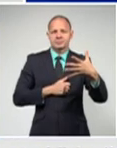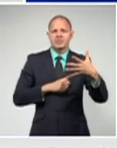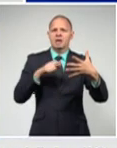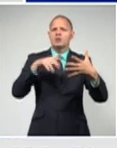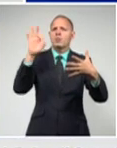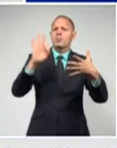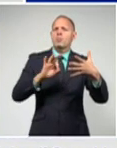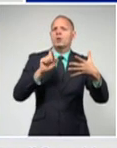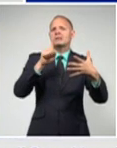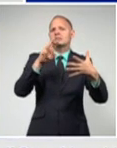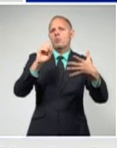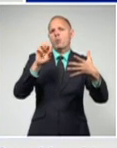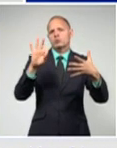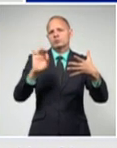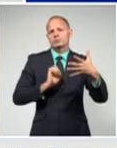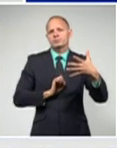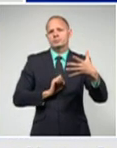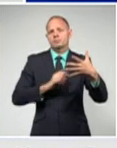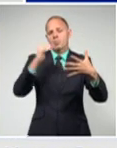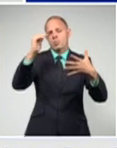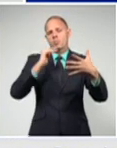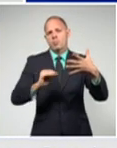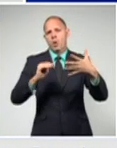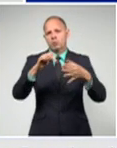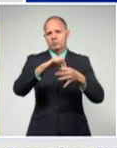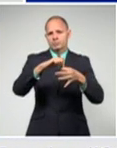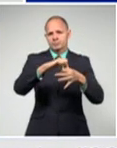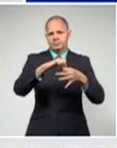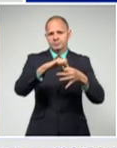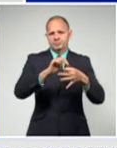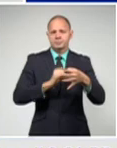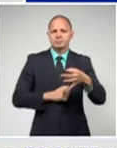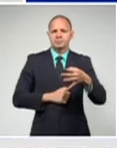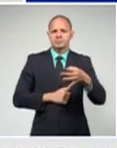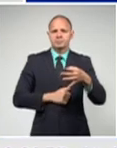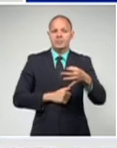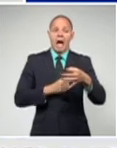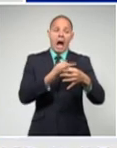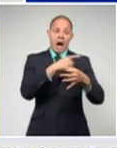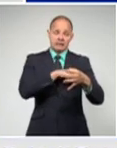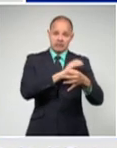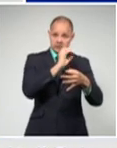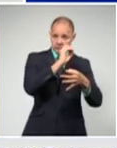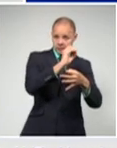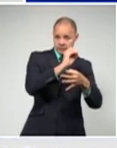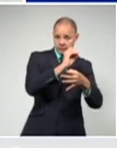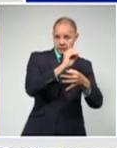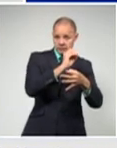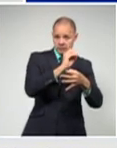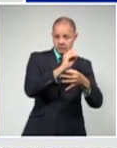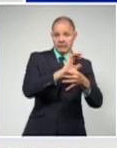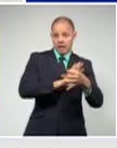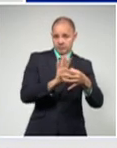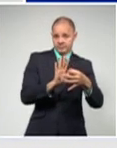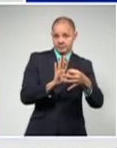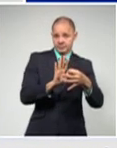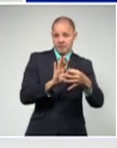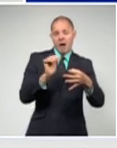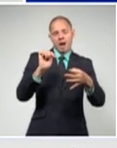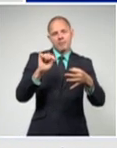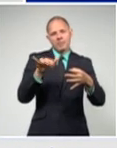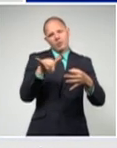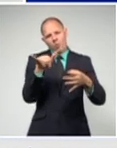100.000 habitantes, y el municipio especial, aunque lo ha ido reduciendo su tasa, pero